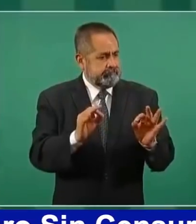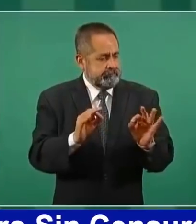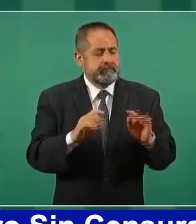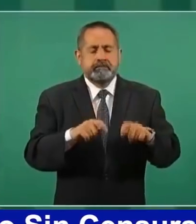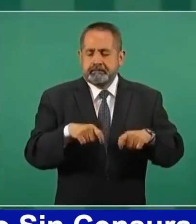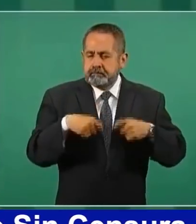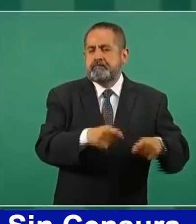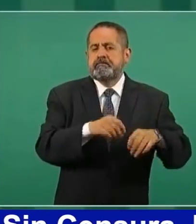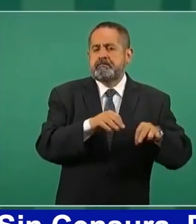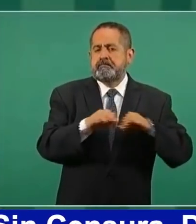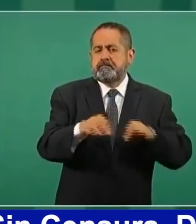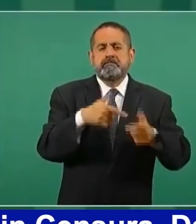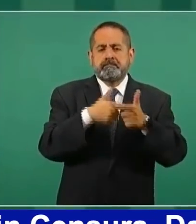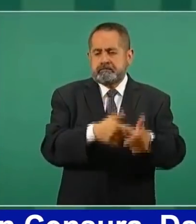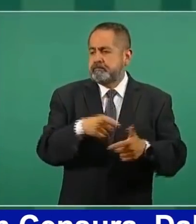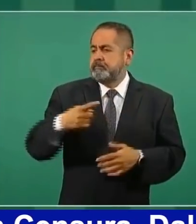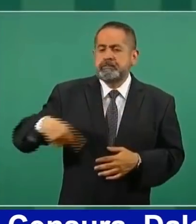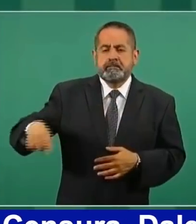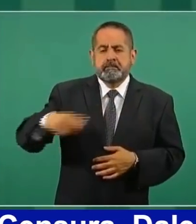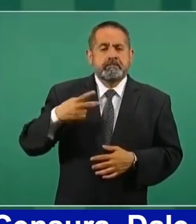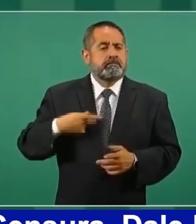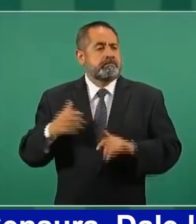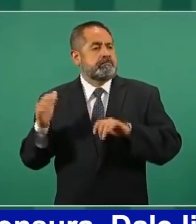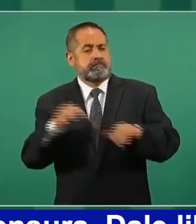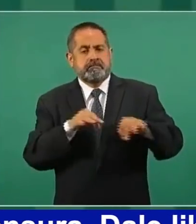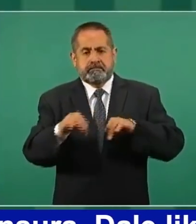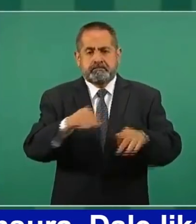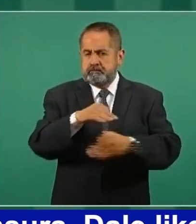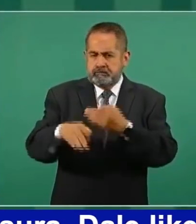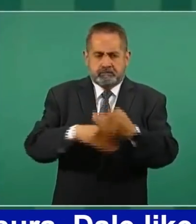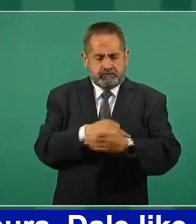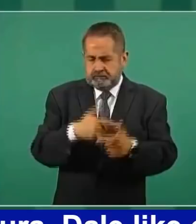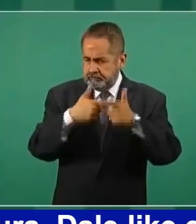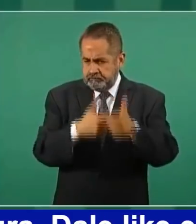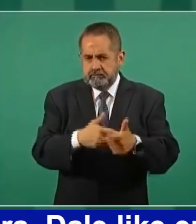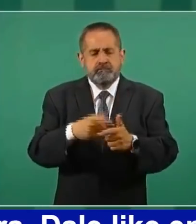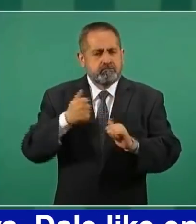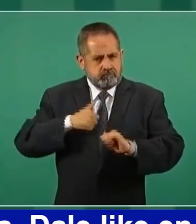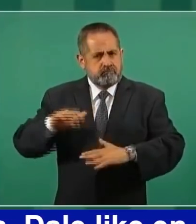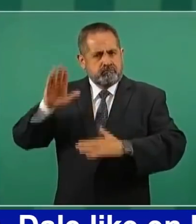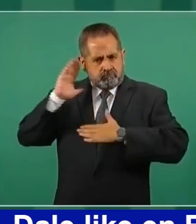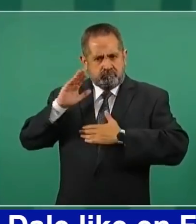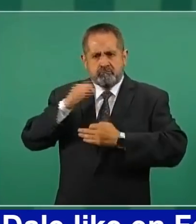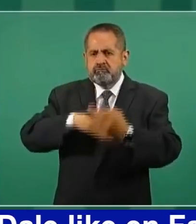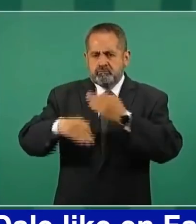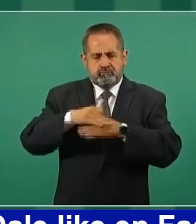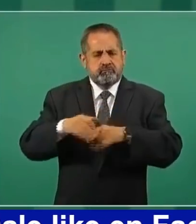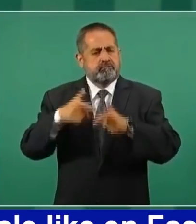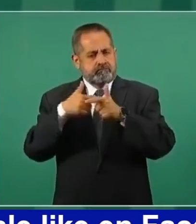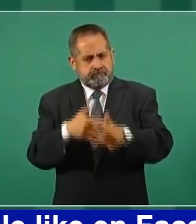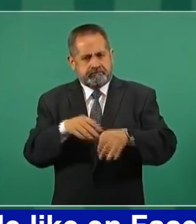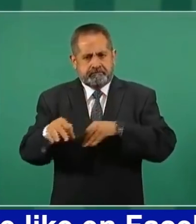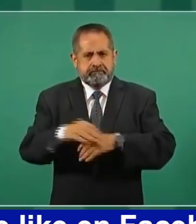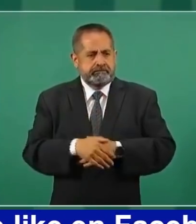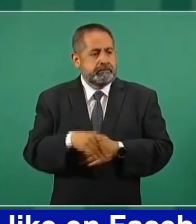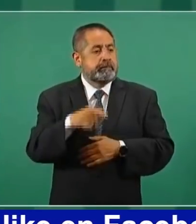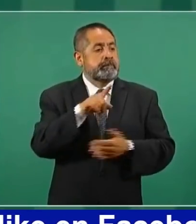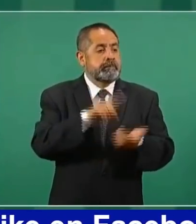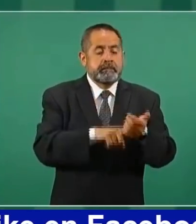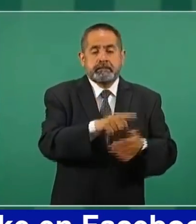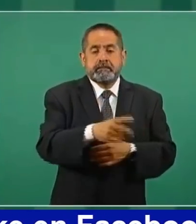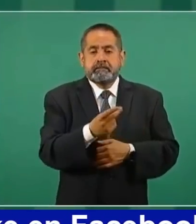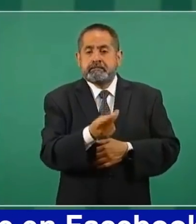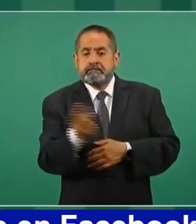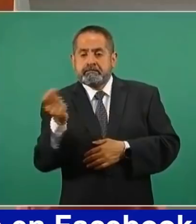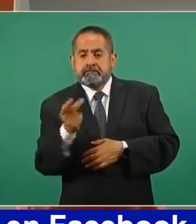la fuente de trabajo a todos. Es mi compromiso. No se va a despedir a